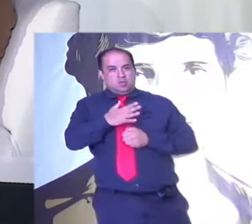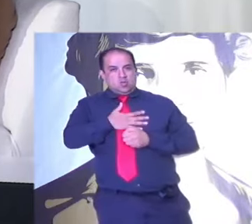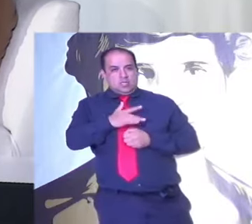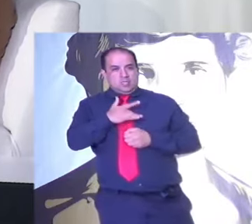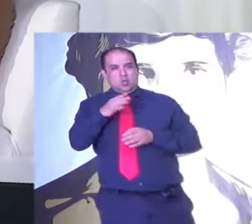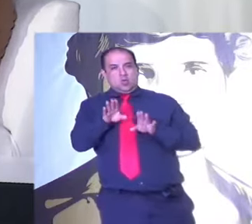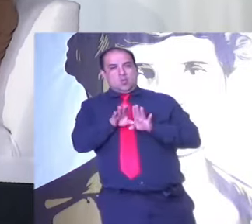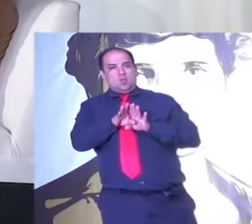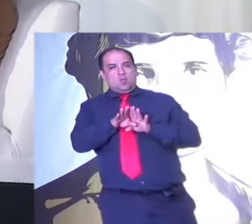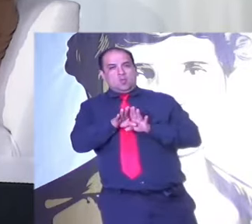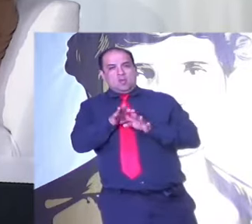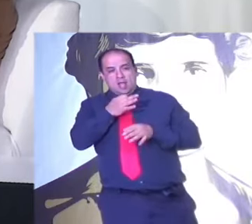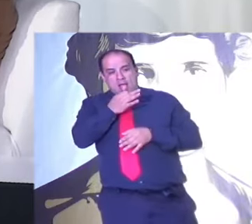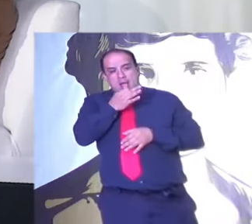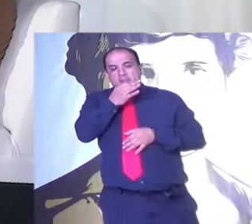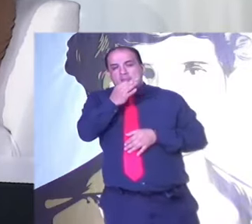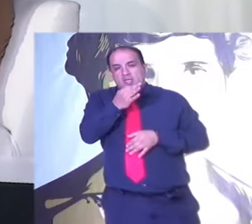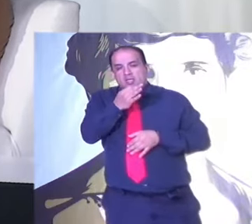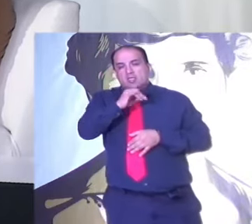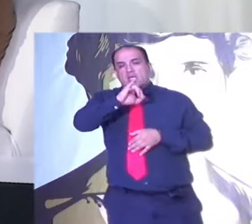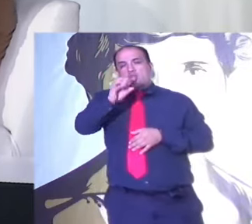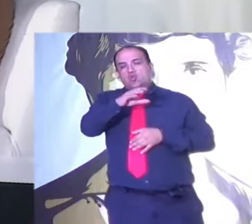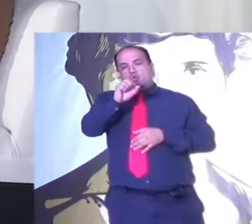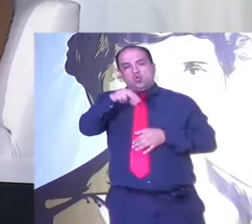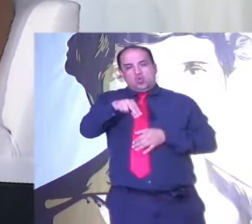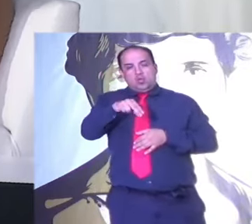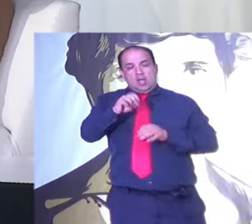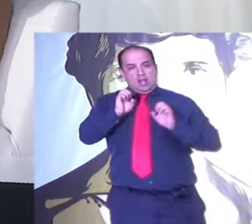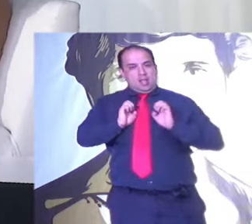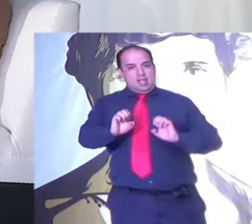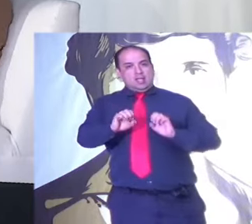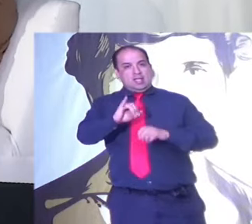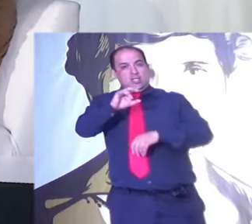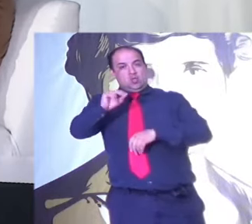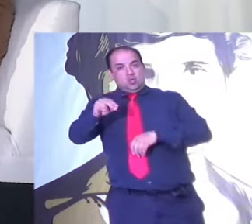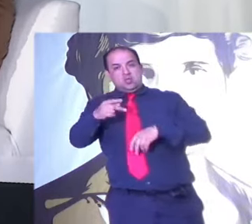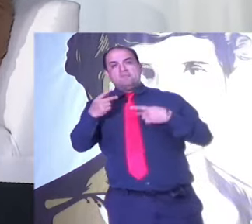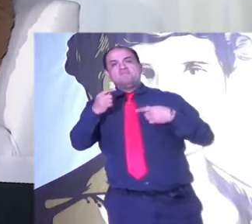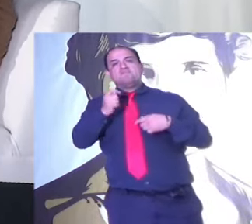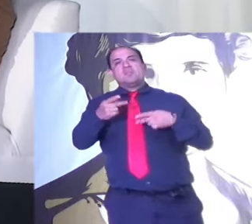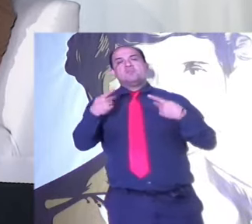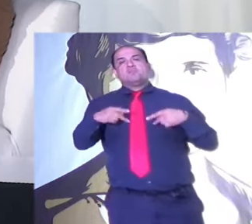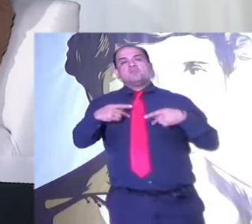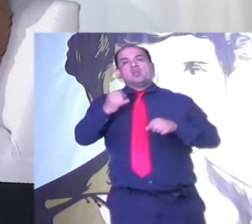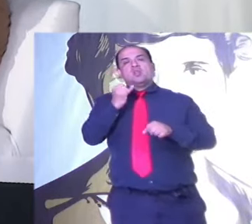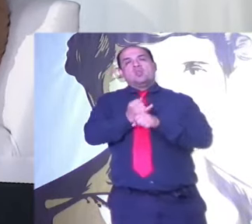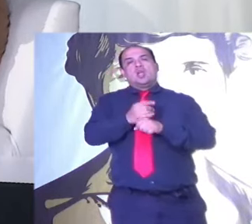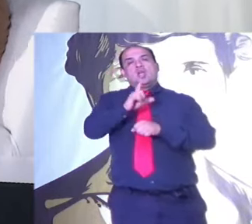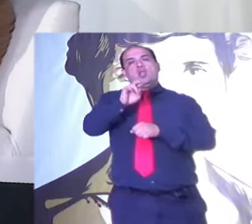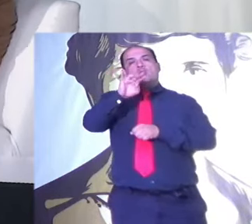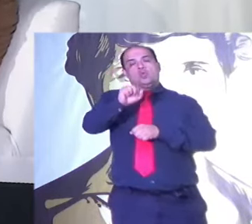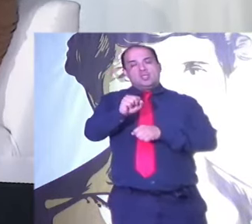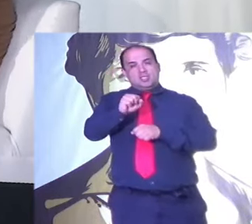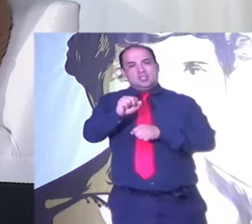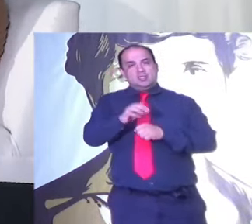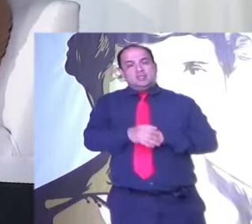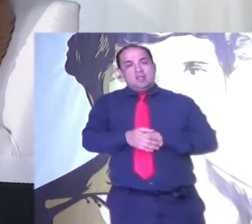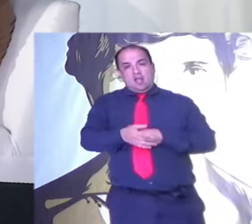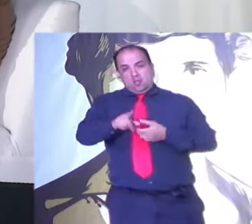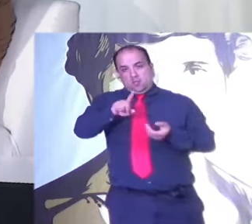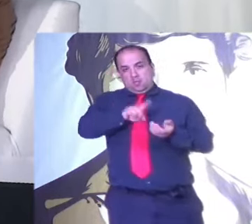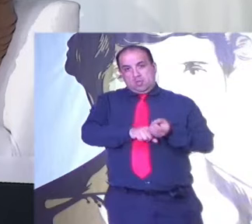guiño para decir, pues sí, Joan, el elegante Joan, ¿es o no es el personaje Luis Humberto Crosswhite de la